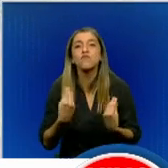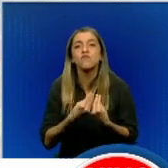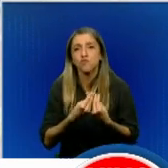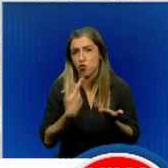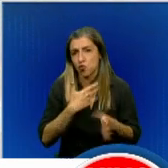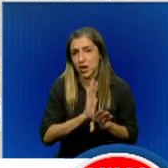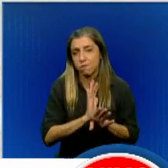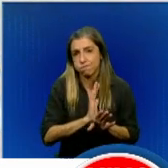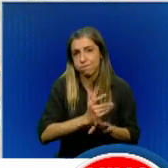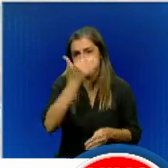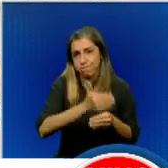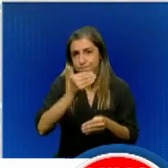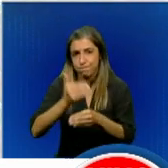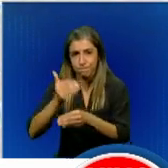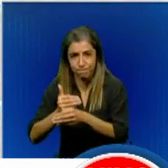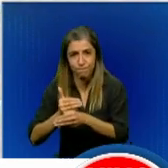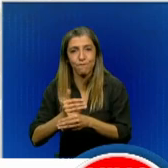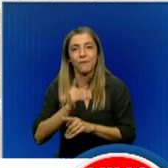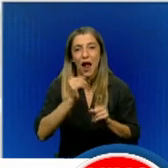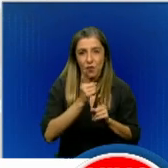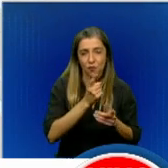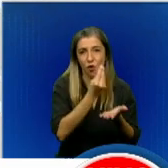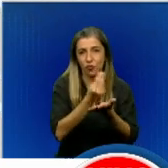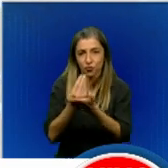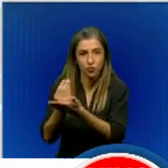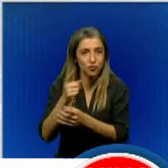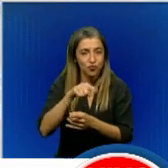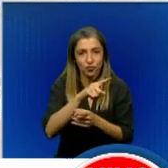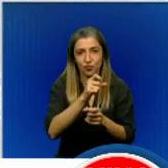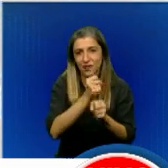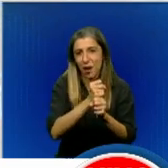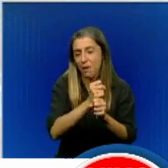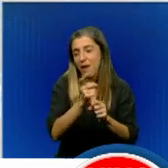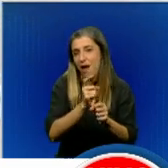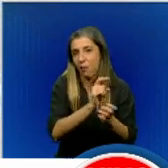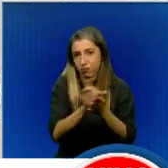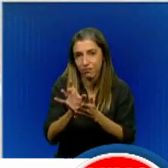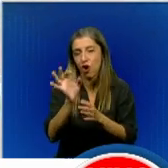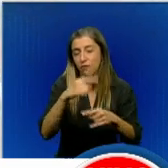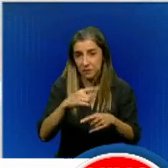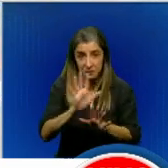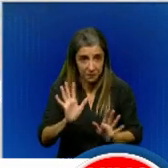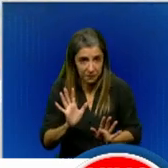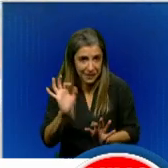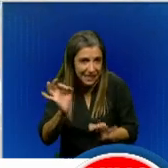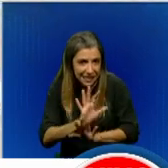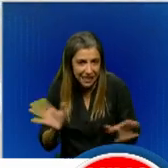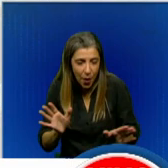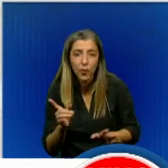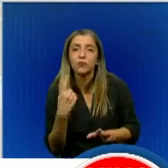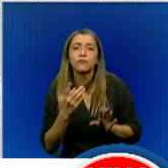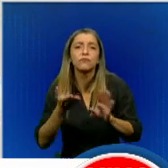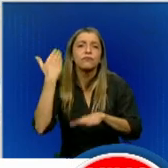cayeron muchísimas más empresas y vamos a ver el ministro de producción cabrera que nos decían